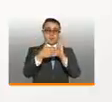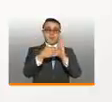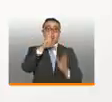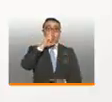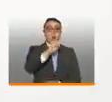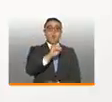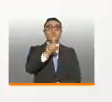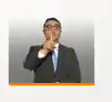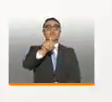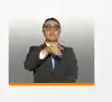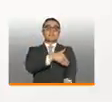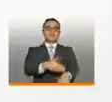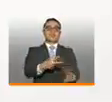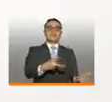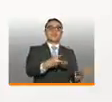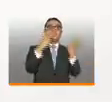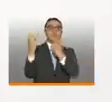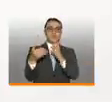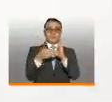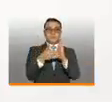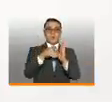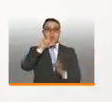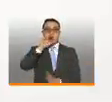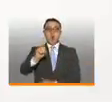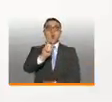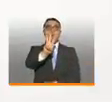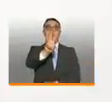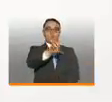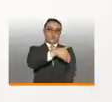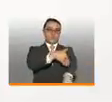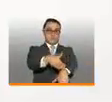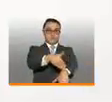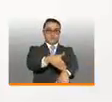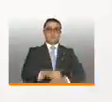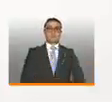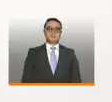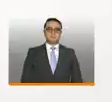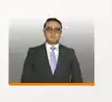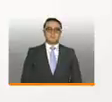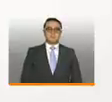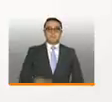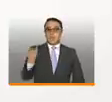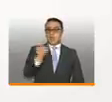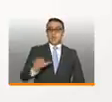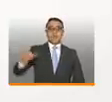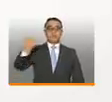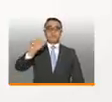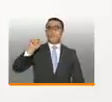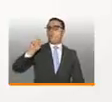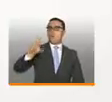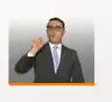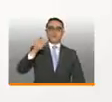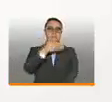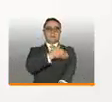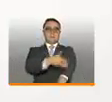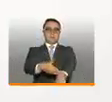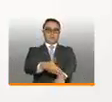junio 6.800.000, julio 8 millones, agosto 11